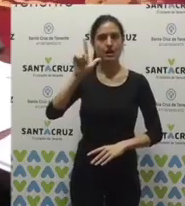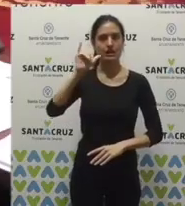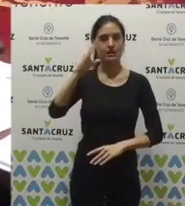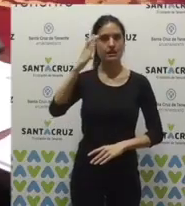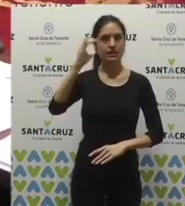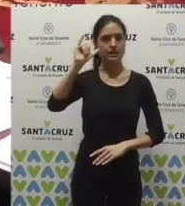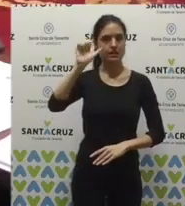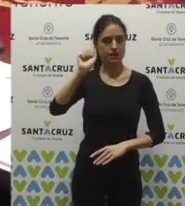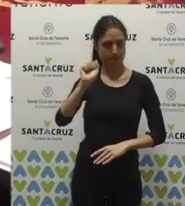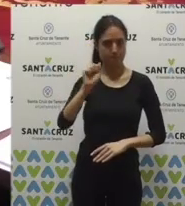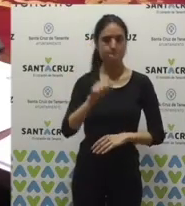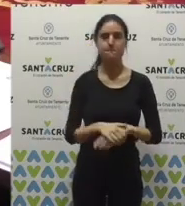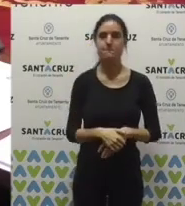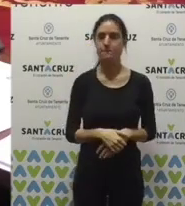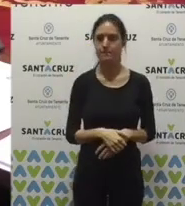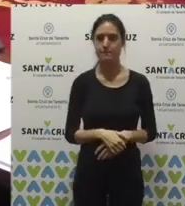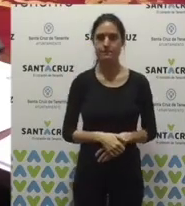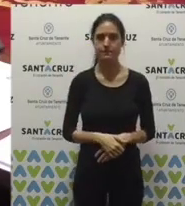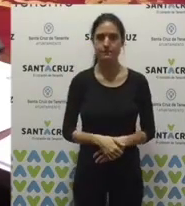doña alicia